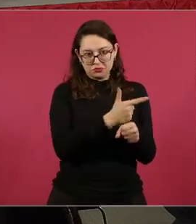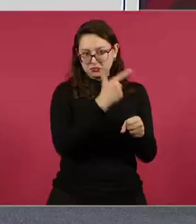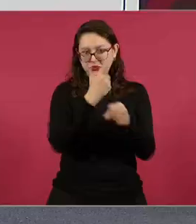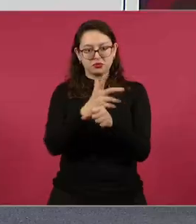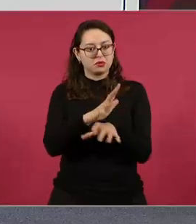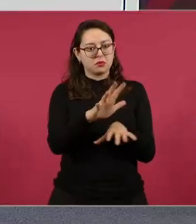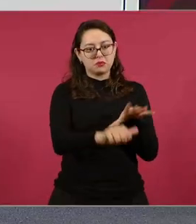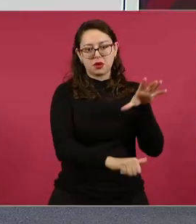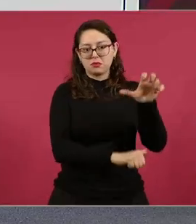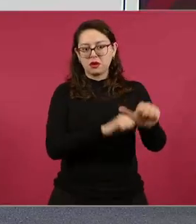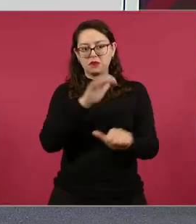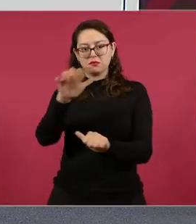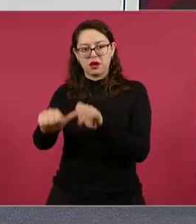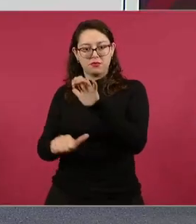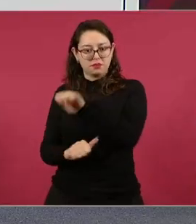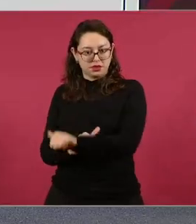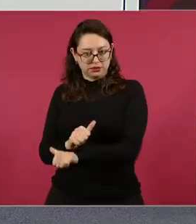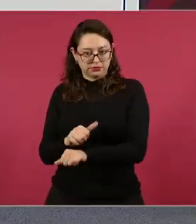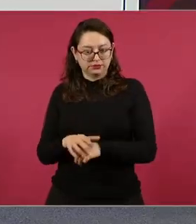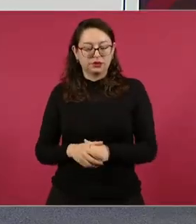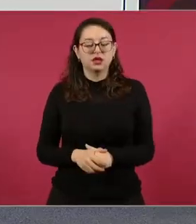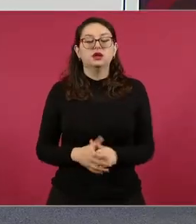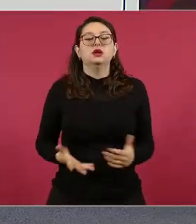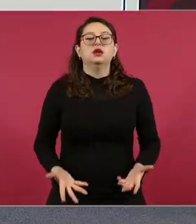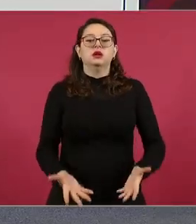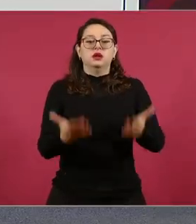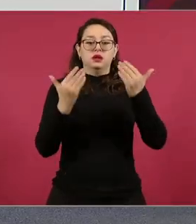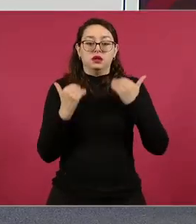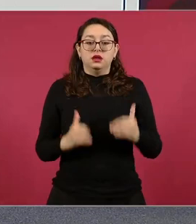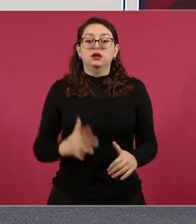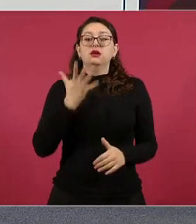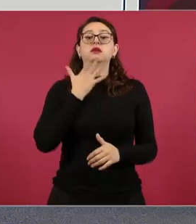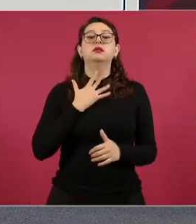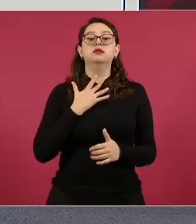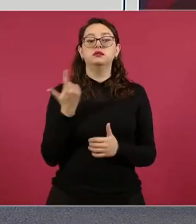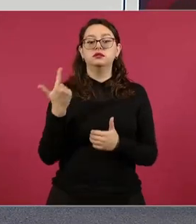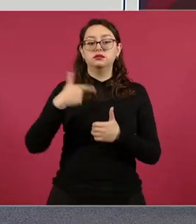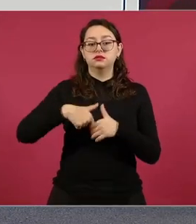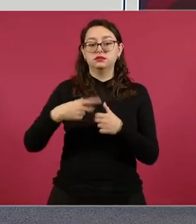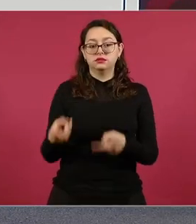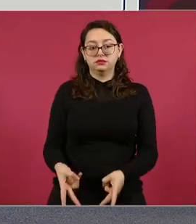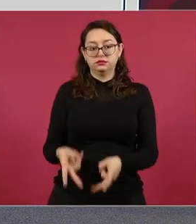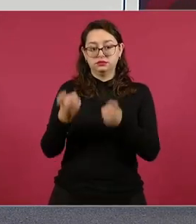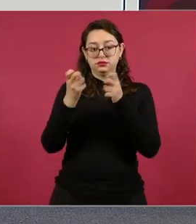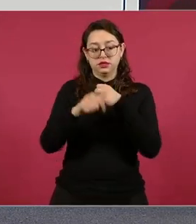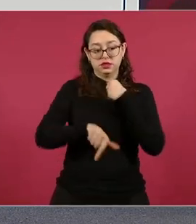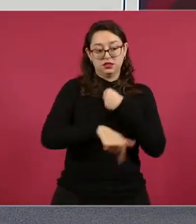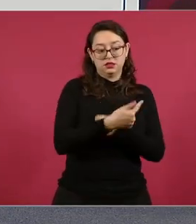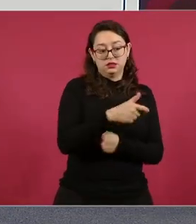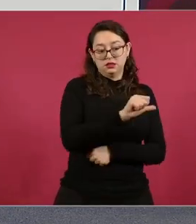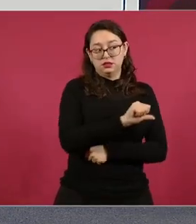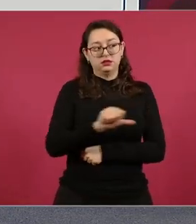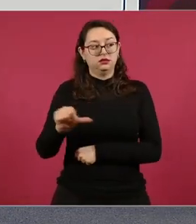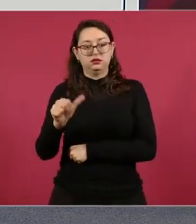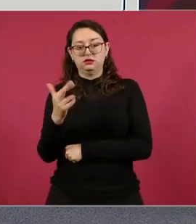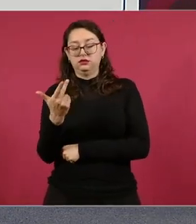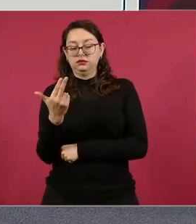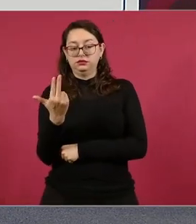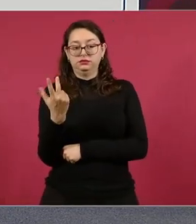En lo que se refiere al combate del mercado ilícito de combustibles, del 12 al 25 de